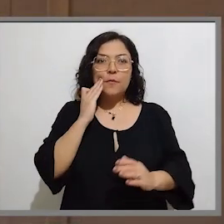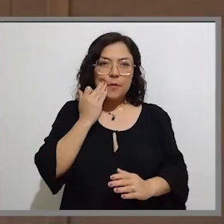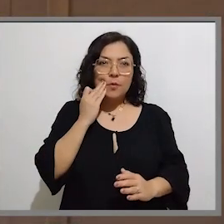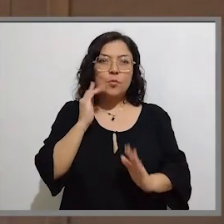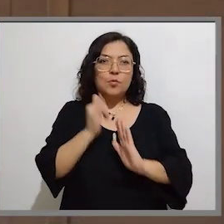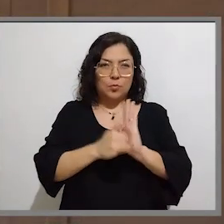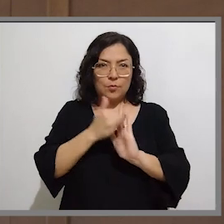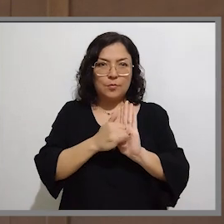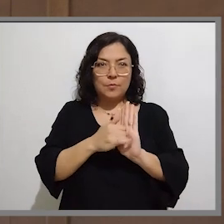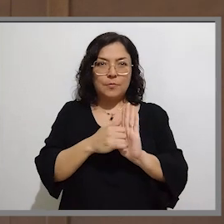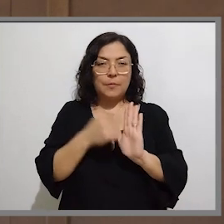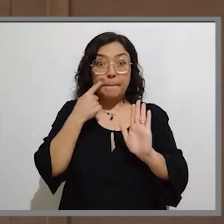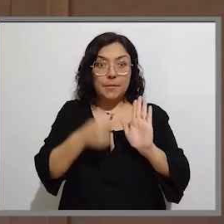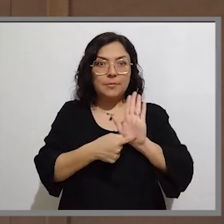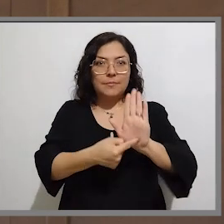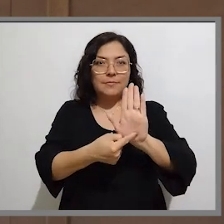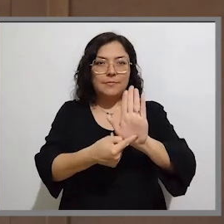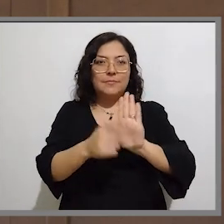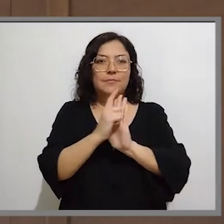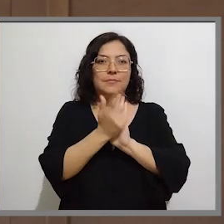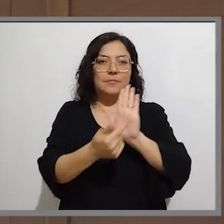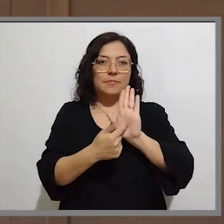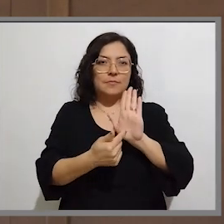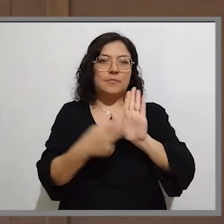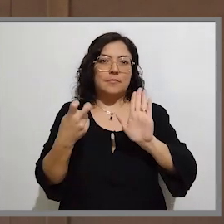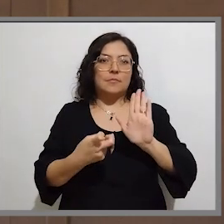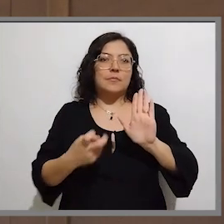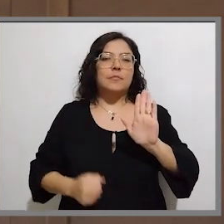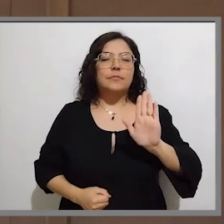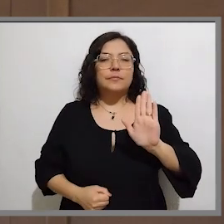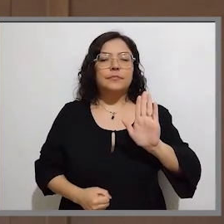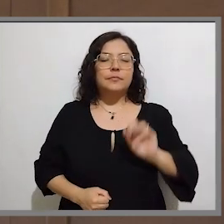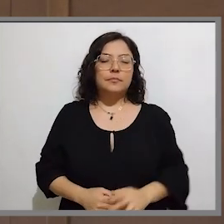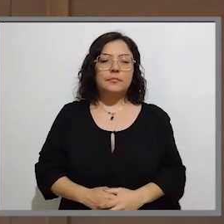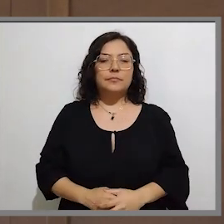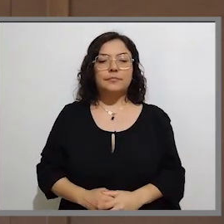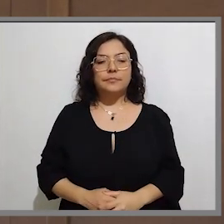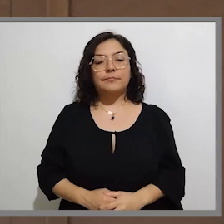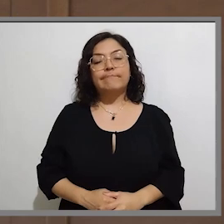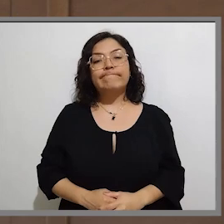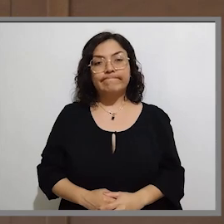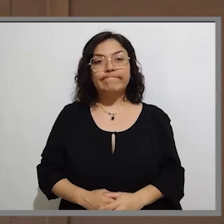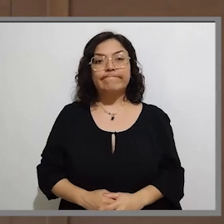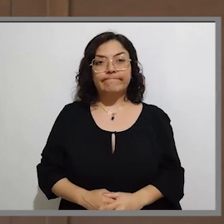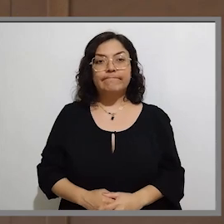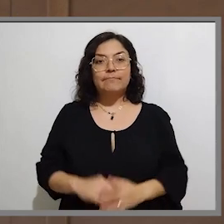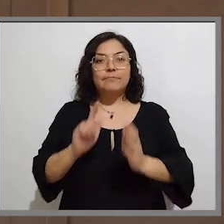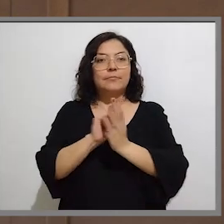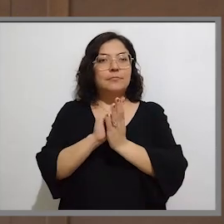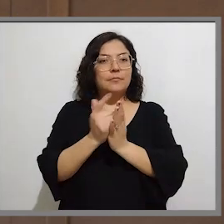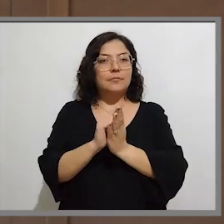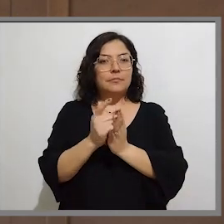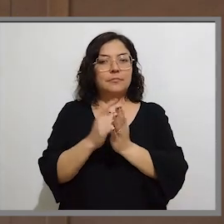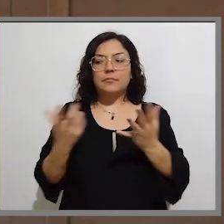de YouTube, ustedes podrán ver aquí cómo estoy mostrando este libro. Y este libro tiene esa particularidad, es